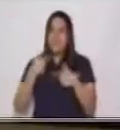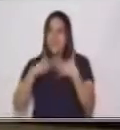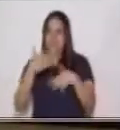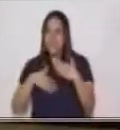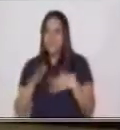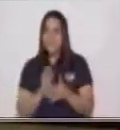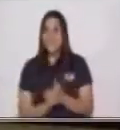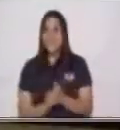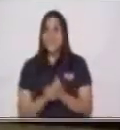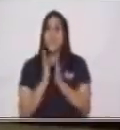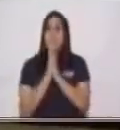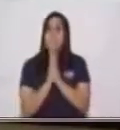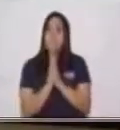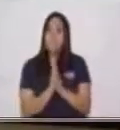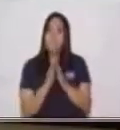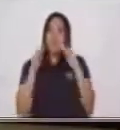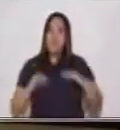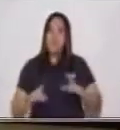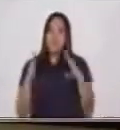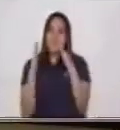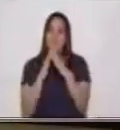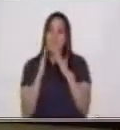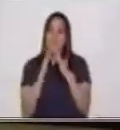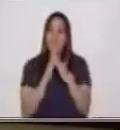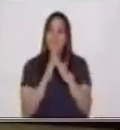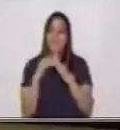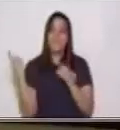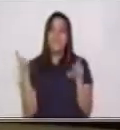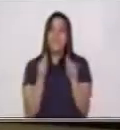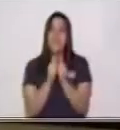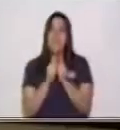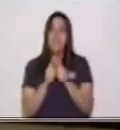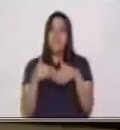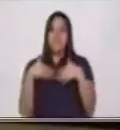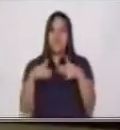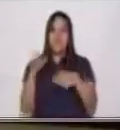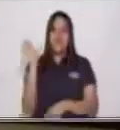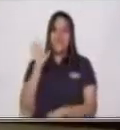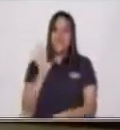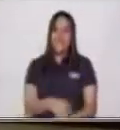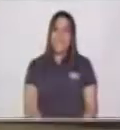lengua de señas. Por favor, quédate en casa, que juntos saldremos adelante. Hasta pronto.